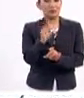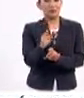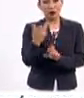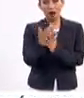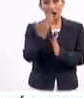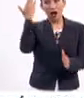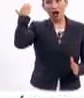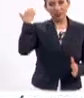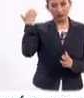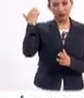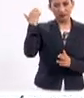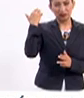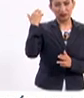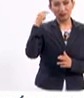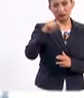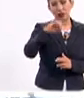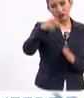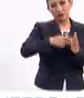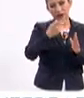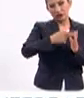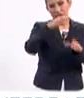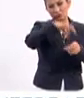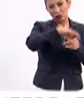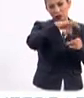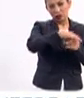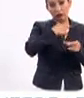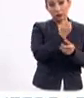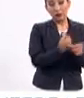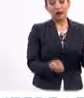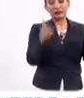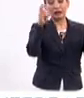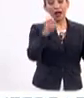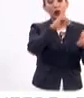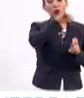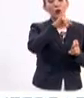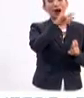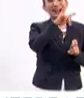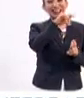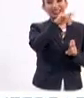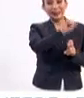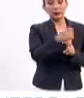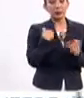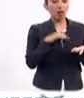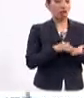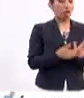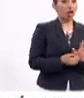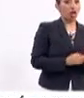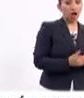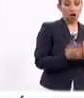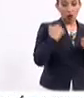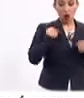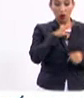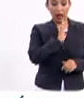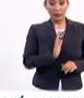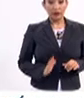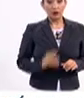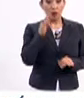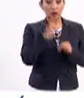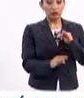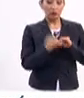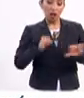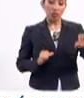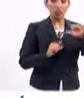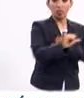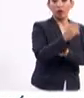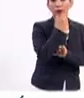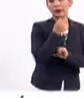evento como pasó en otros procesos electorales, del famoso caso de las Juanitas, que simulaban las postulaciones y al final cedían